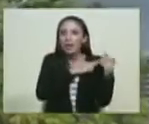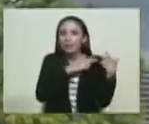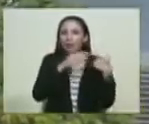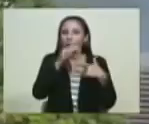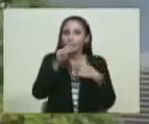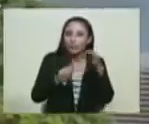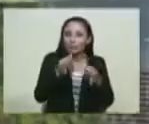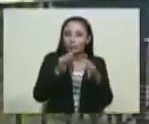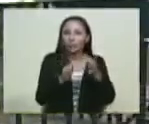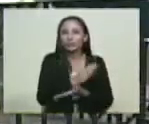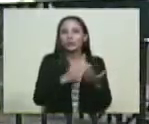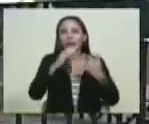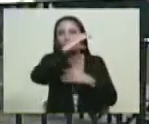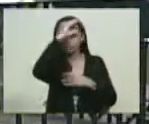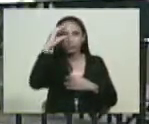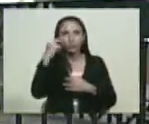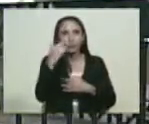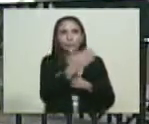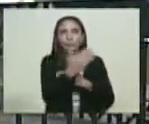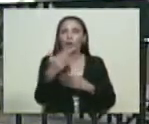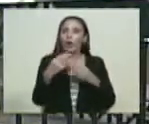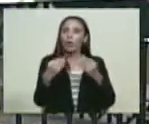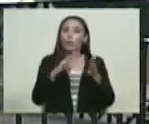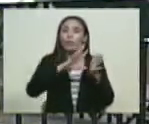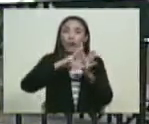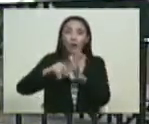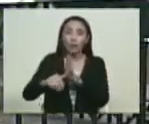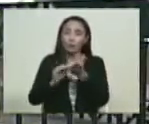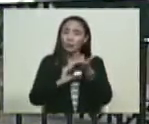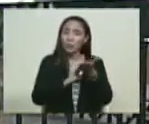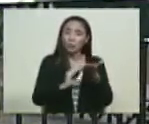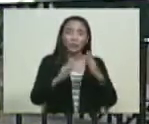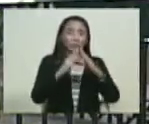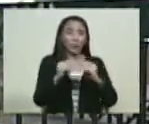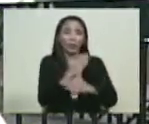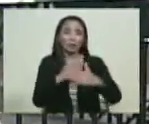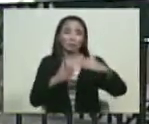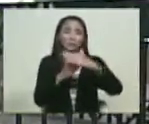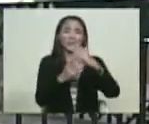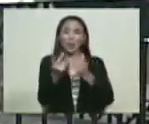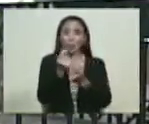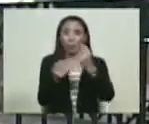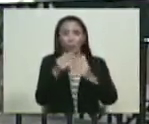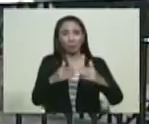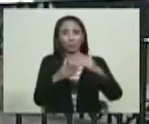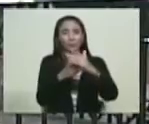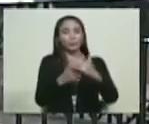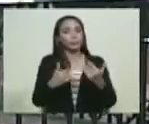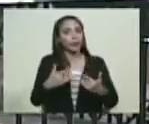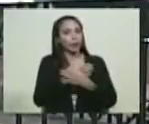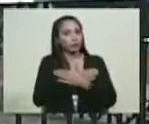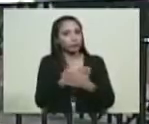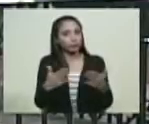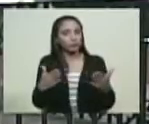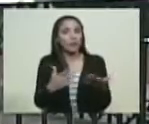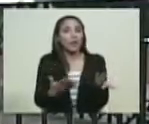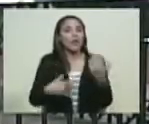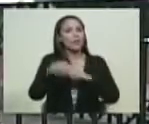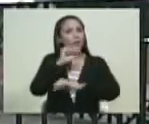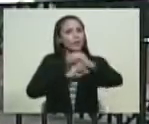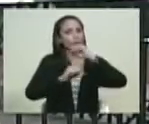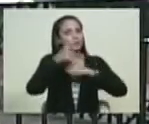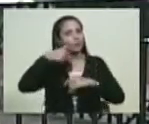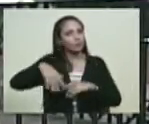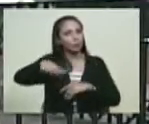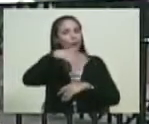renovado de largo alcance contra la corrupción y, por supuesto, las mafias que atacan la economía de nuestra nación y garantizar la defensa de la soberanía y la